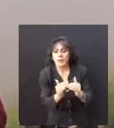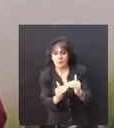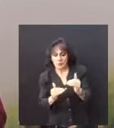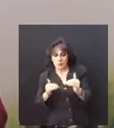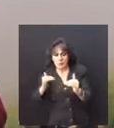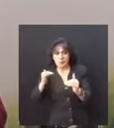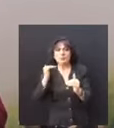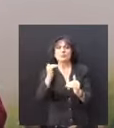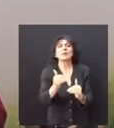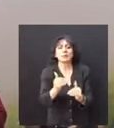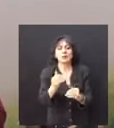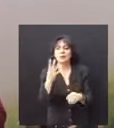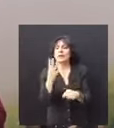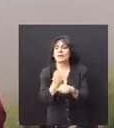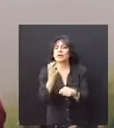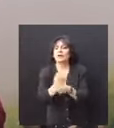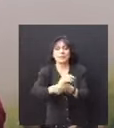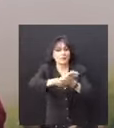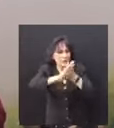vida pública.